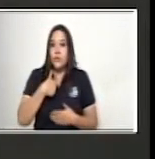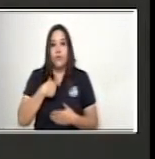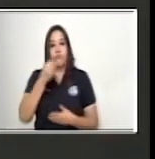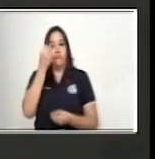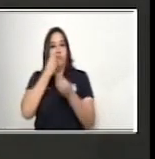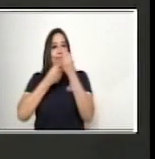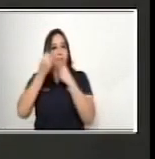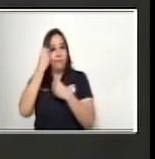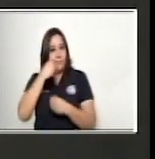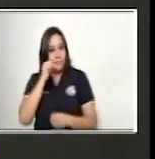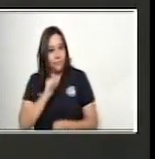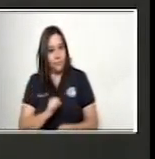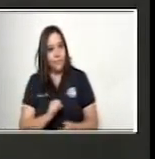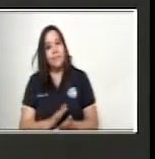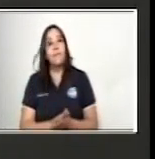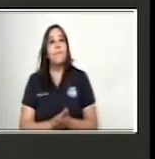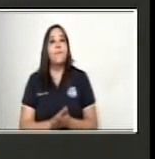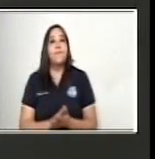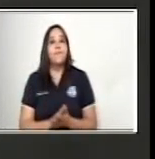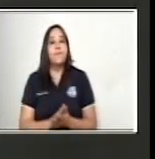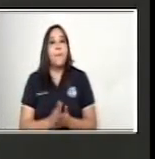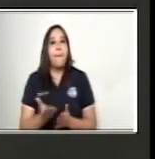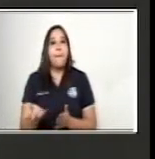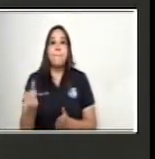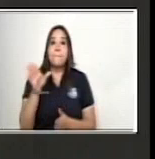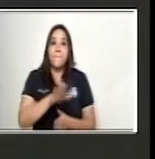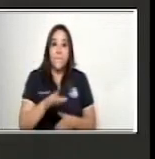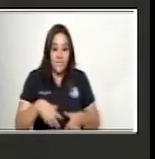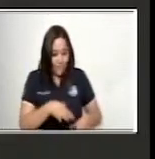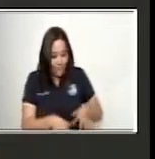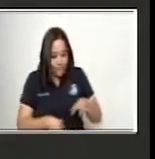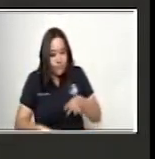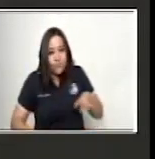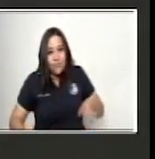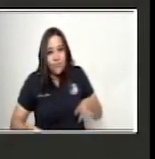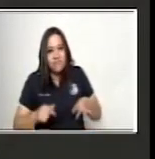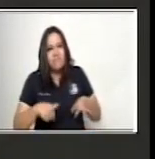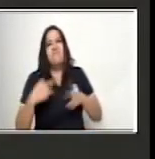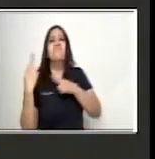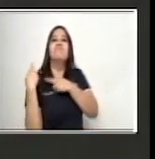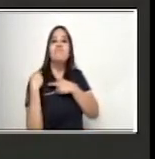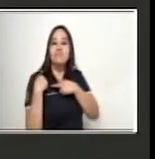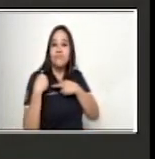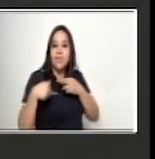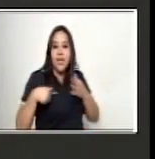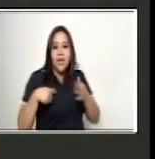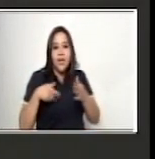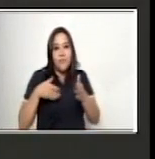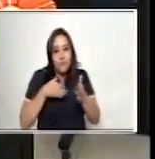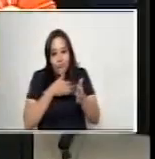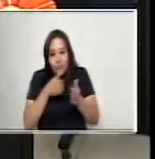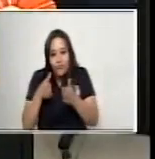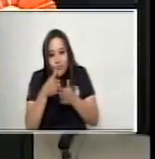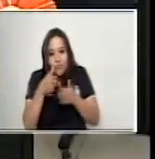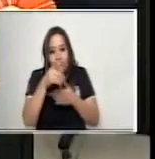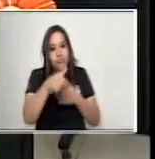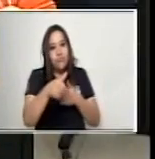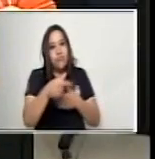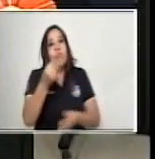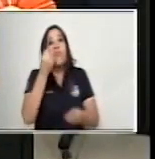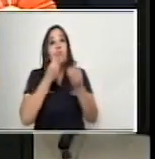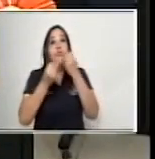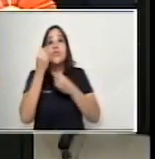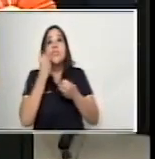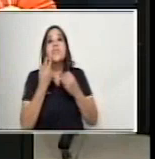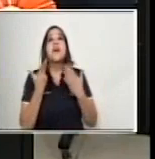ingerimos, el intestino delgado es el encargado de transmitir estos nutrientes